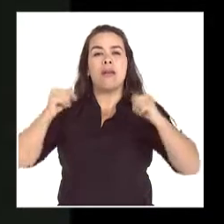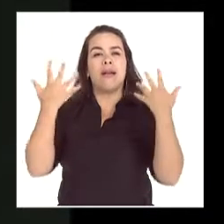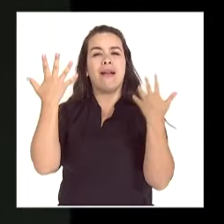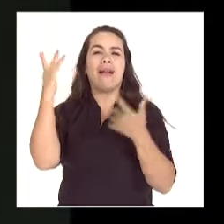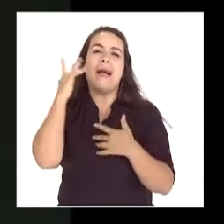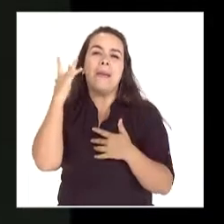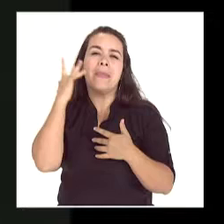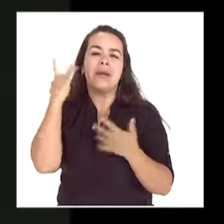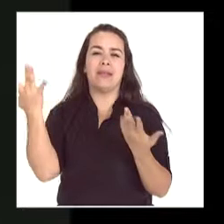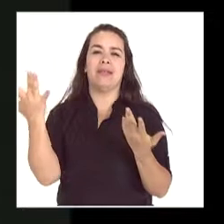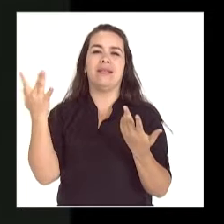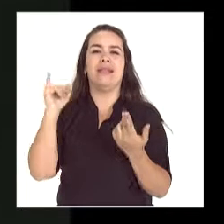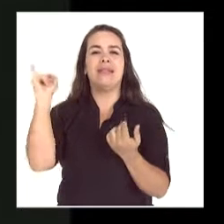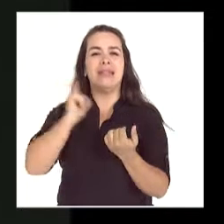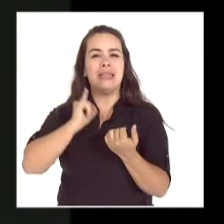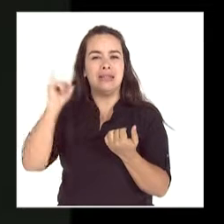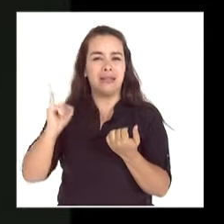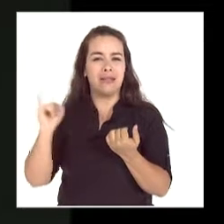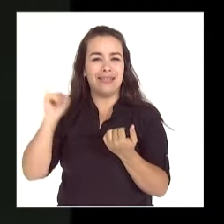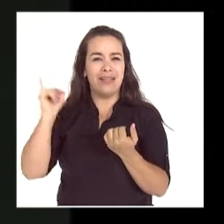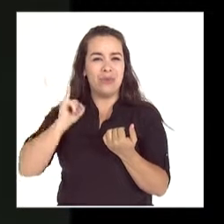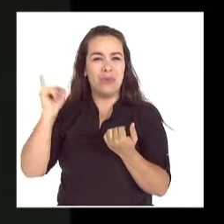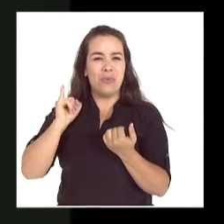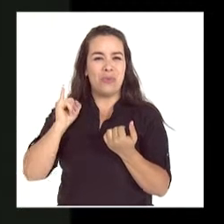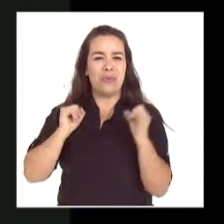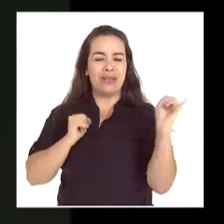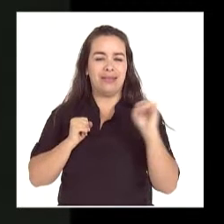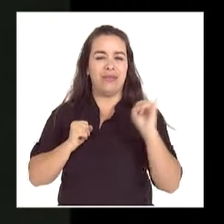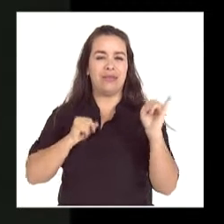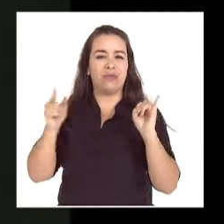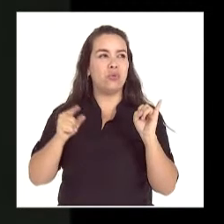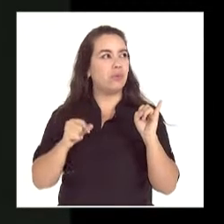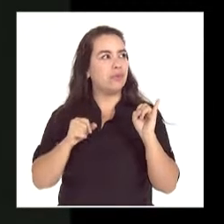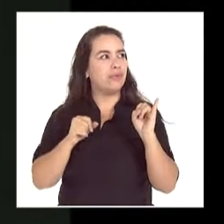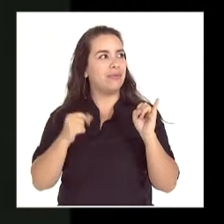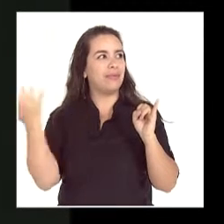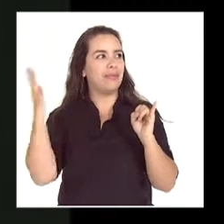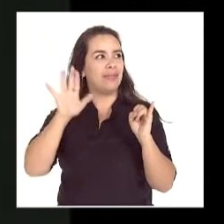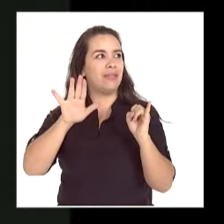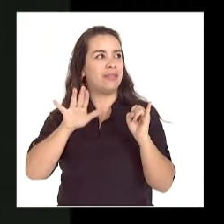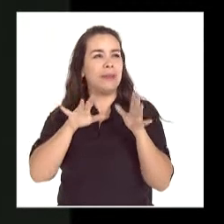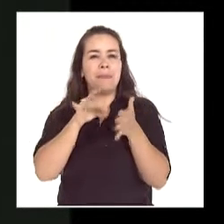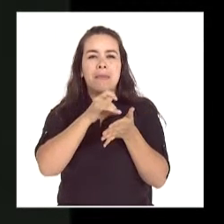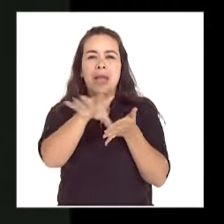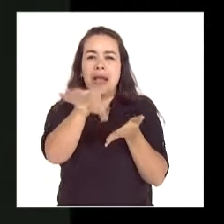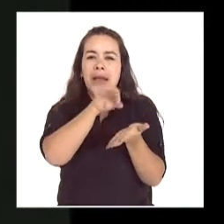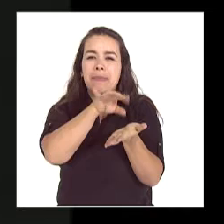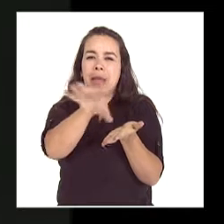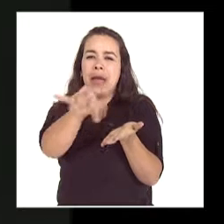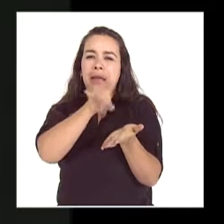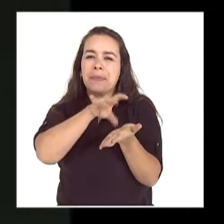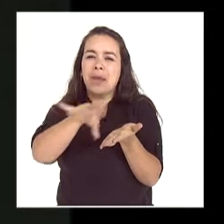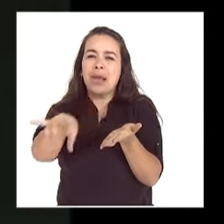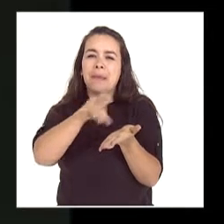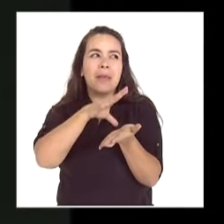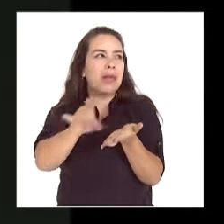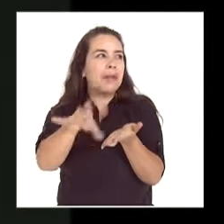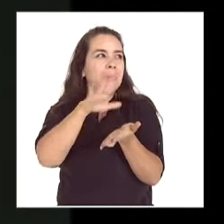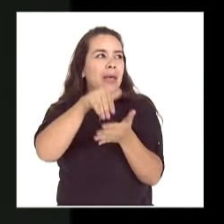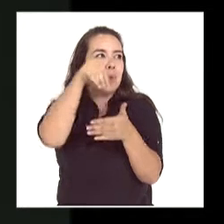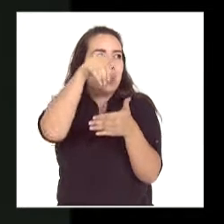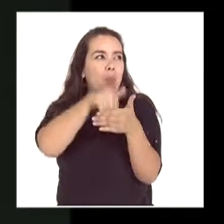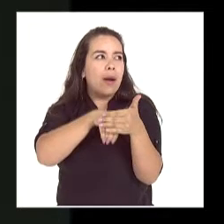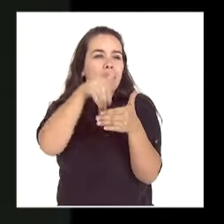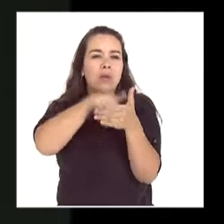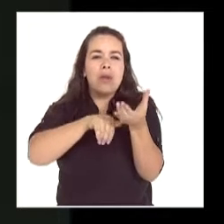en el lado izquierdo de la imagen que están viendo se van acumulando en esa capa que